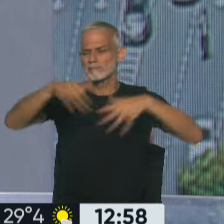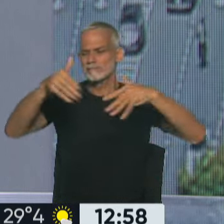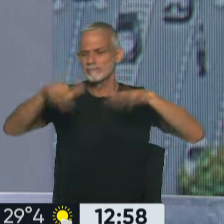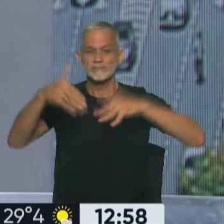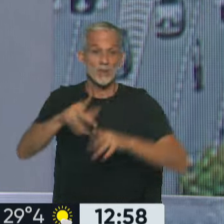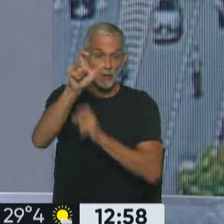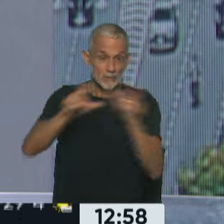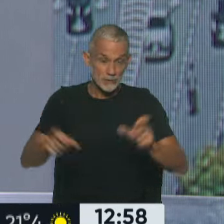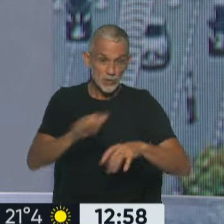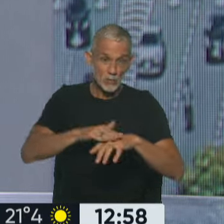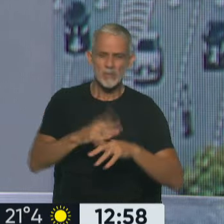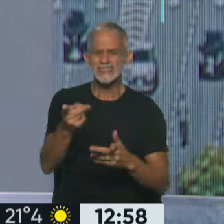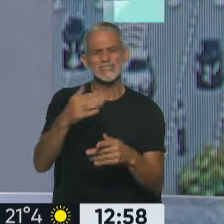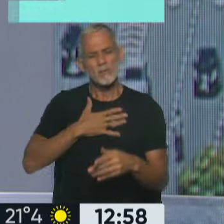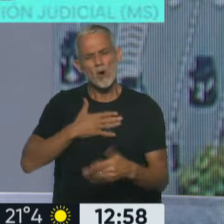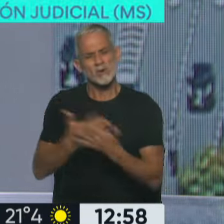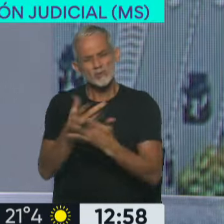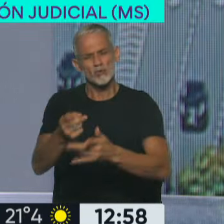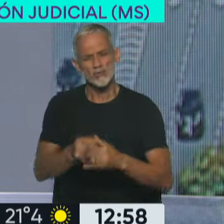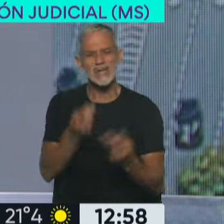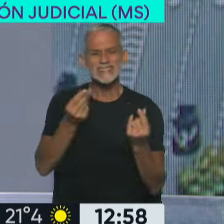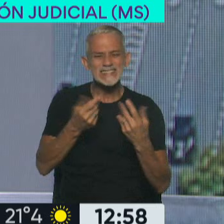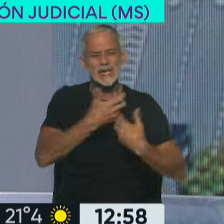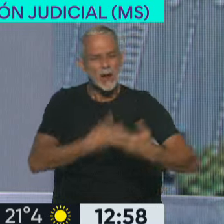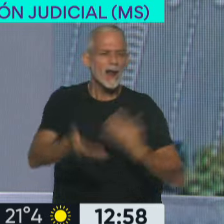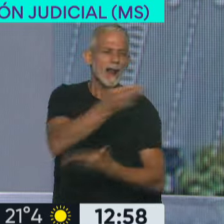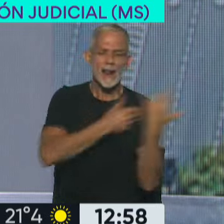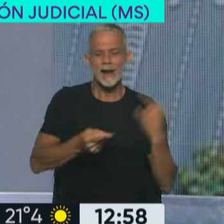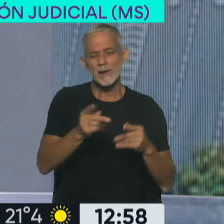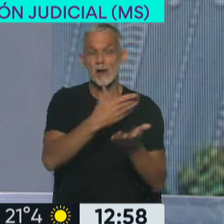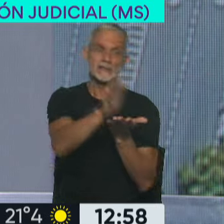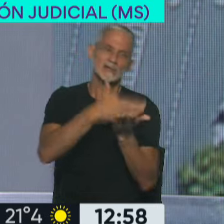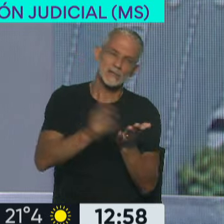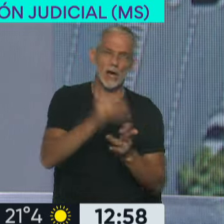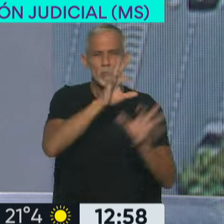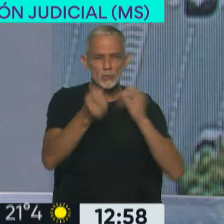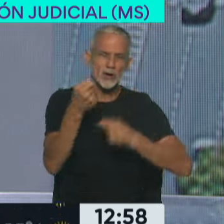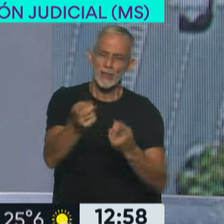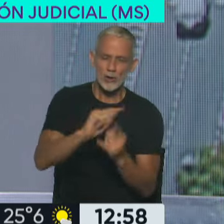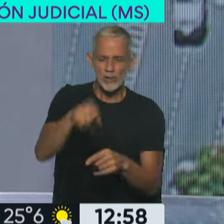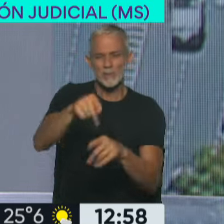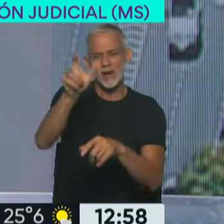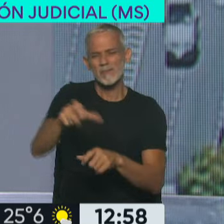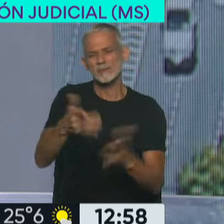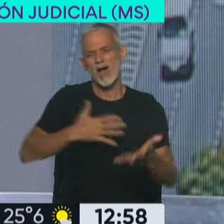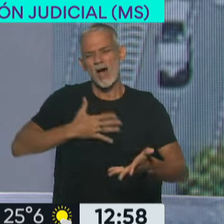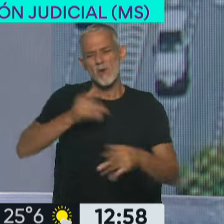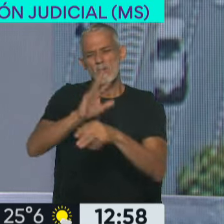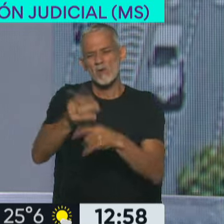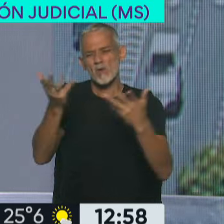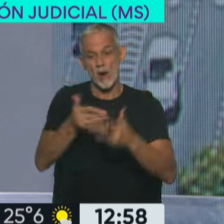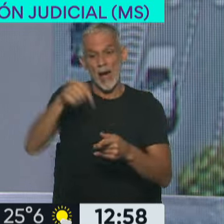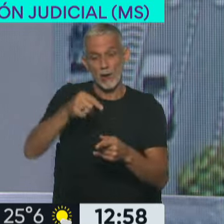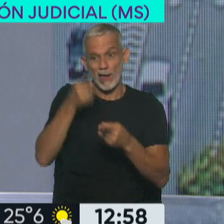que el delincuente es la víctima del sistema capitalista neoliberal que lo excluyó, quitándole oportunidades, y que ahora lo selecciona para